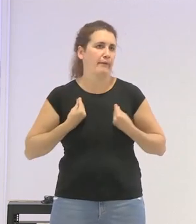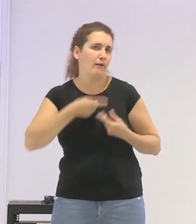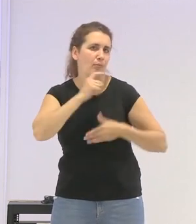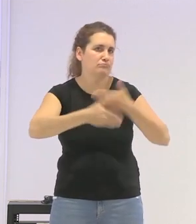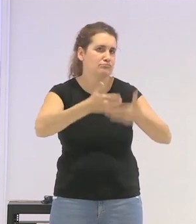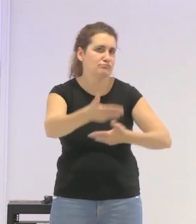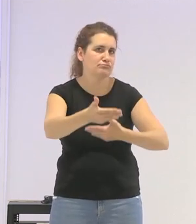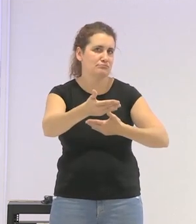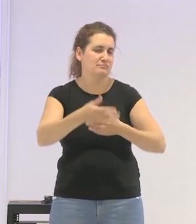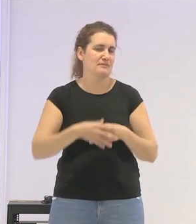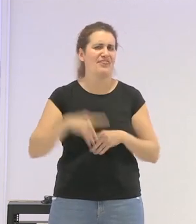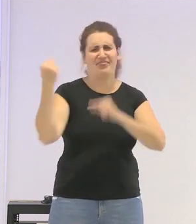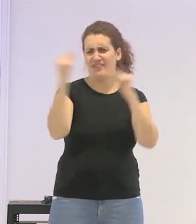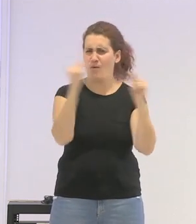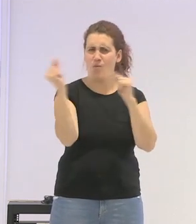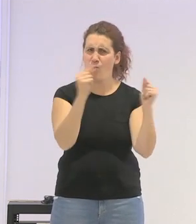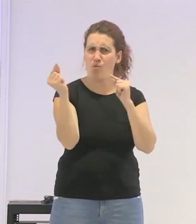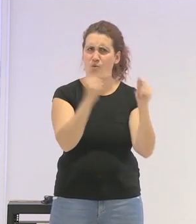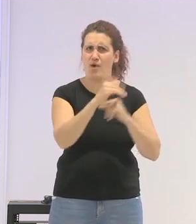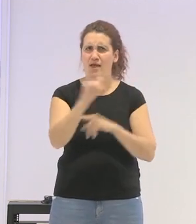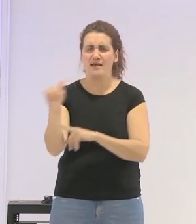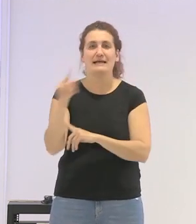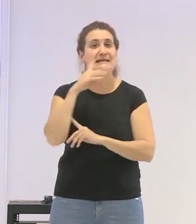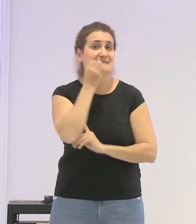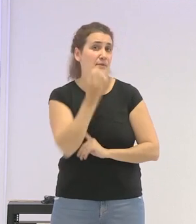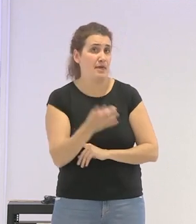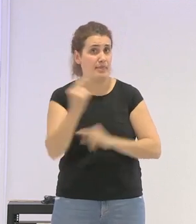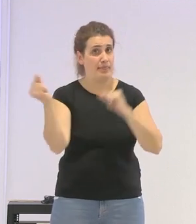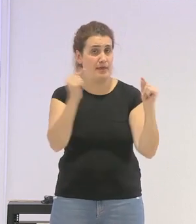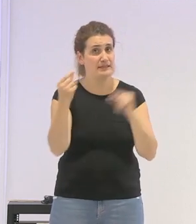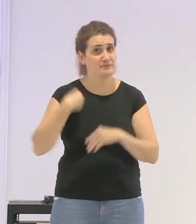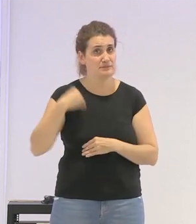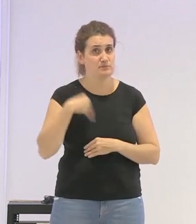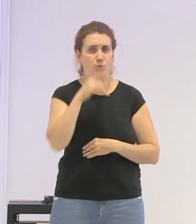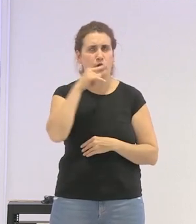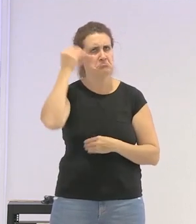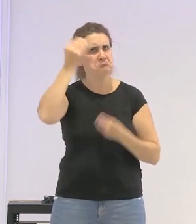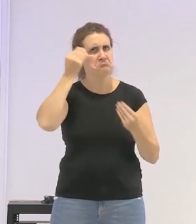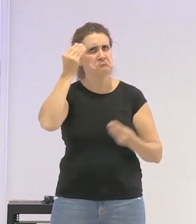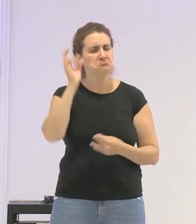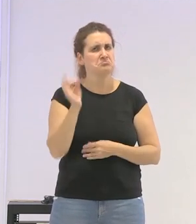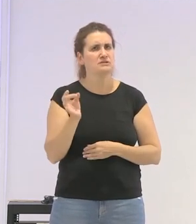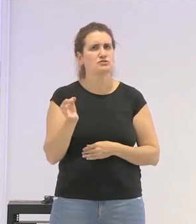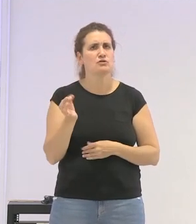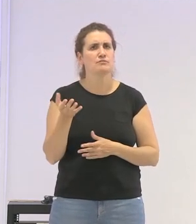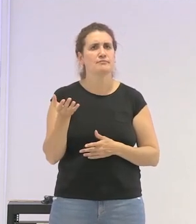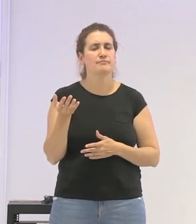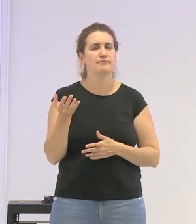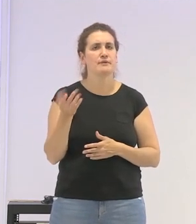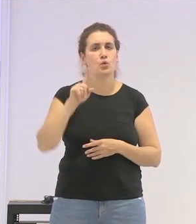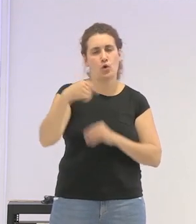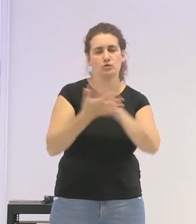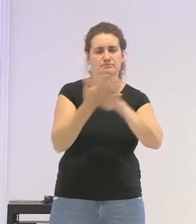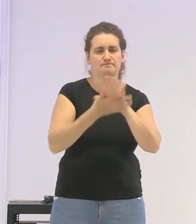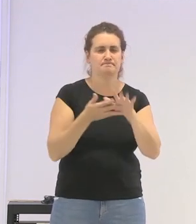que ha habido debates. Está bien que hayan esos debates, porque precisamente yo creo que, luego lo comentaré igual mejor,